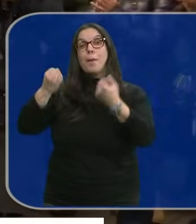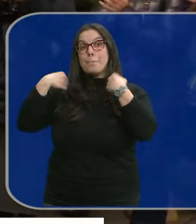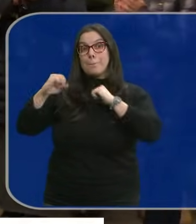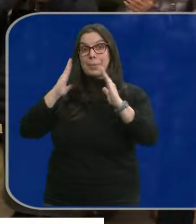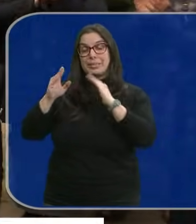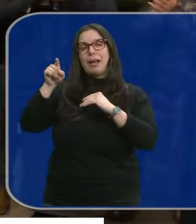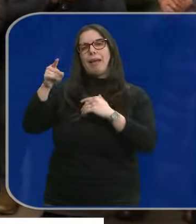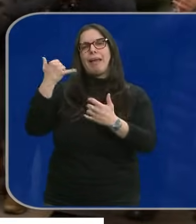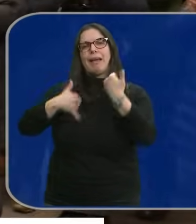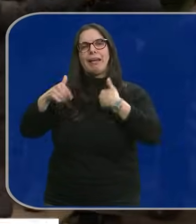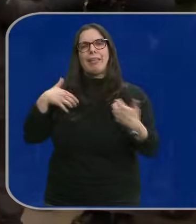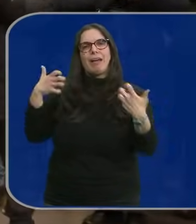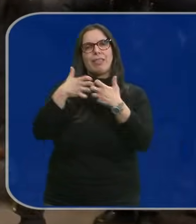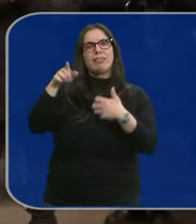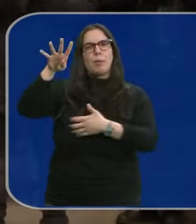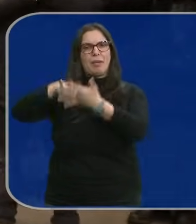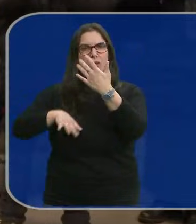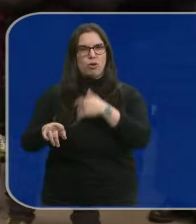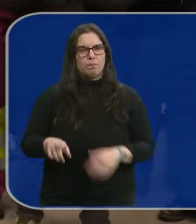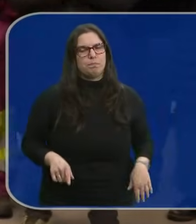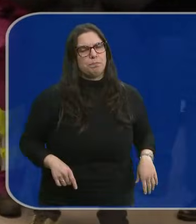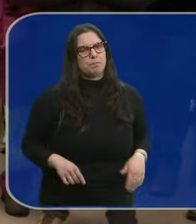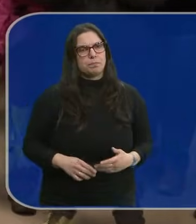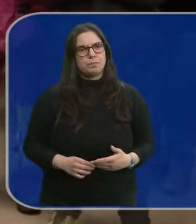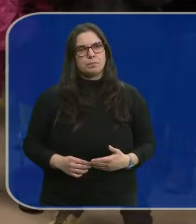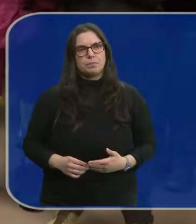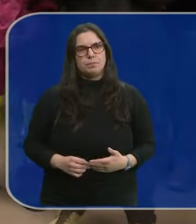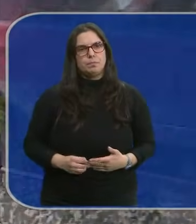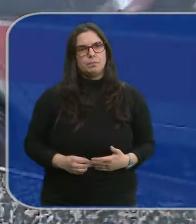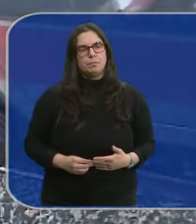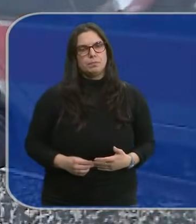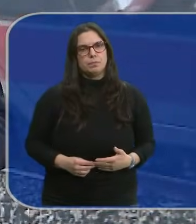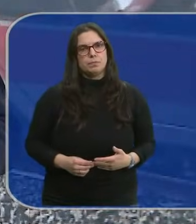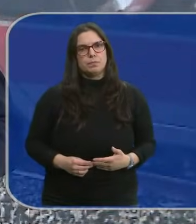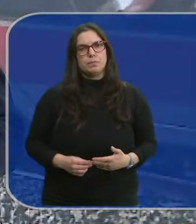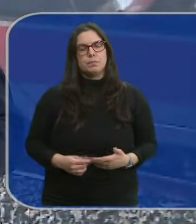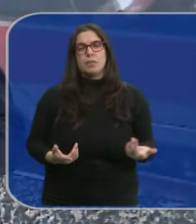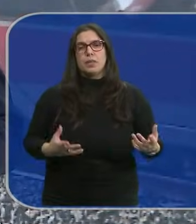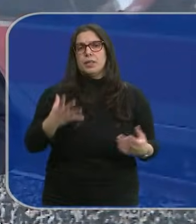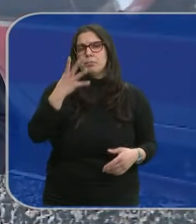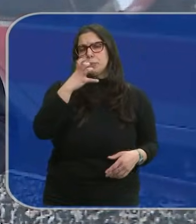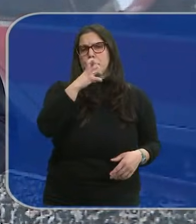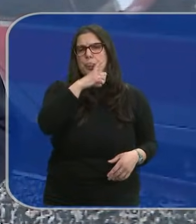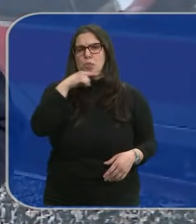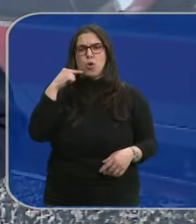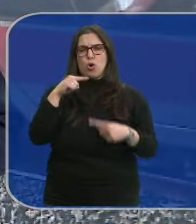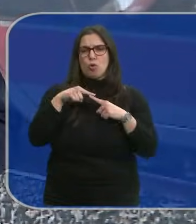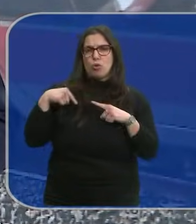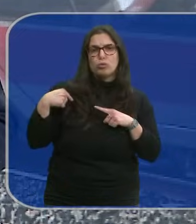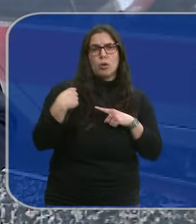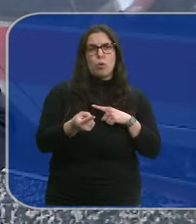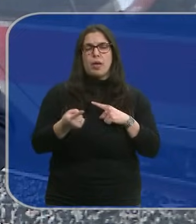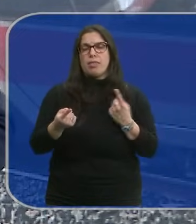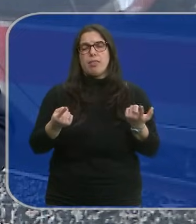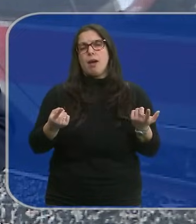en el de Barcelona. El drama y el dolor que dejan tras de sí estas